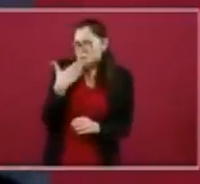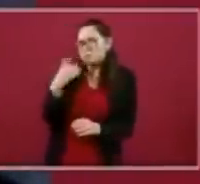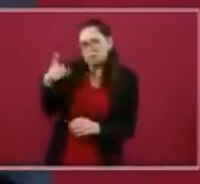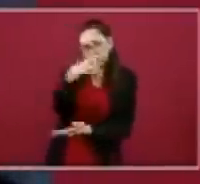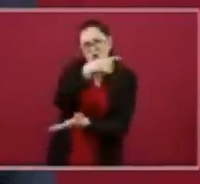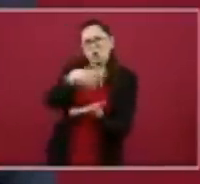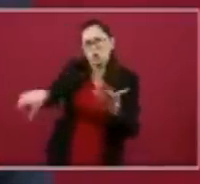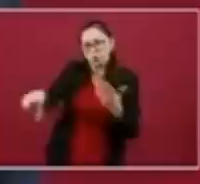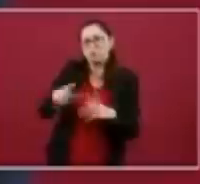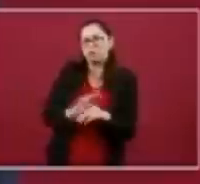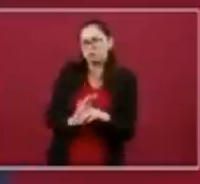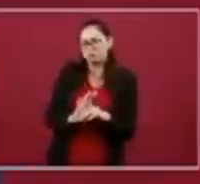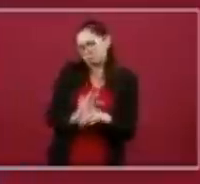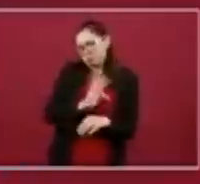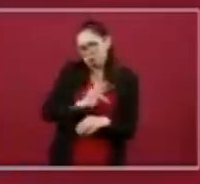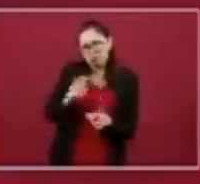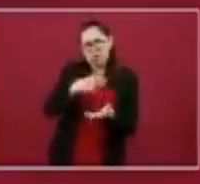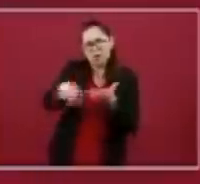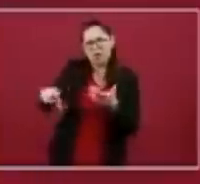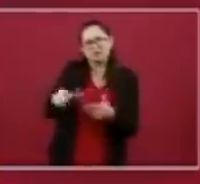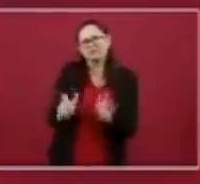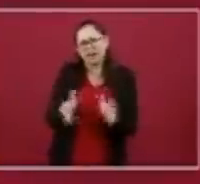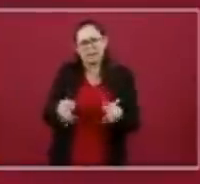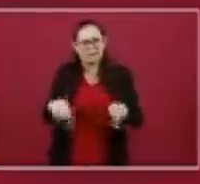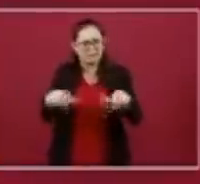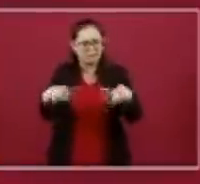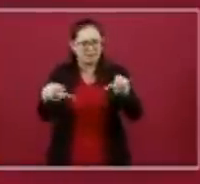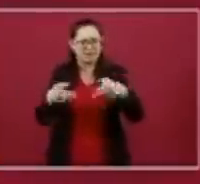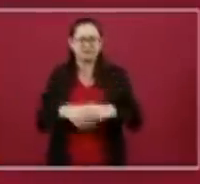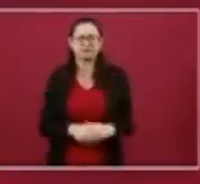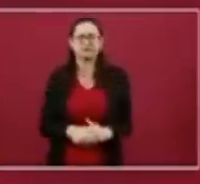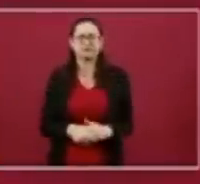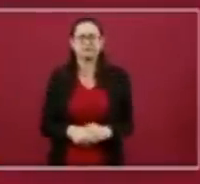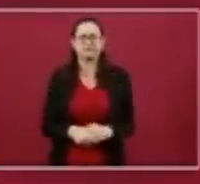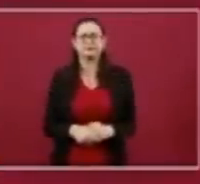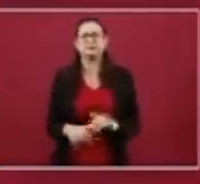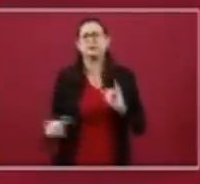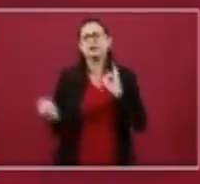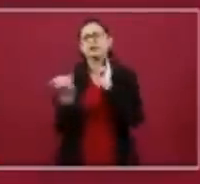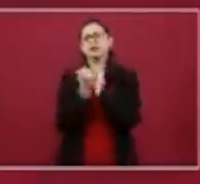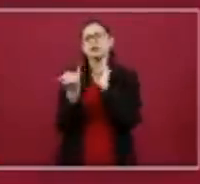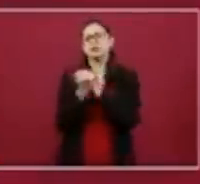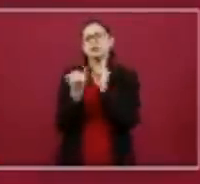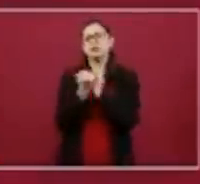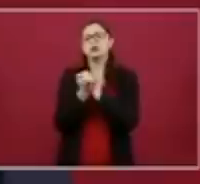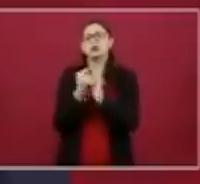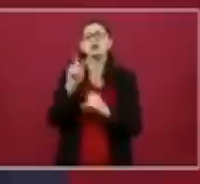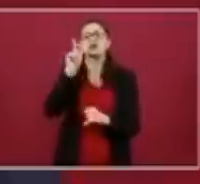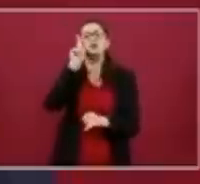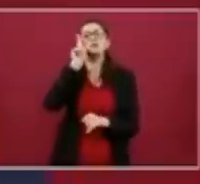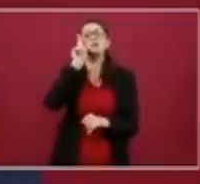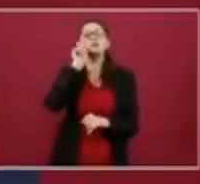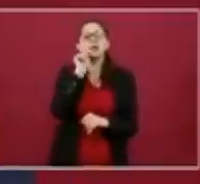se van a vender. También mañana vamos a hablar sobre la subasta